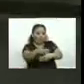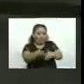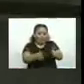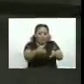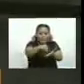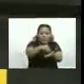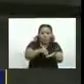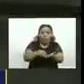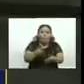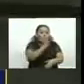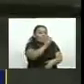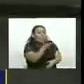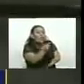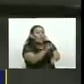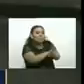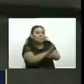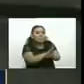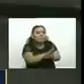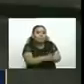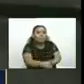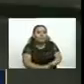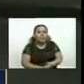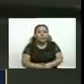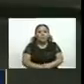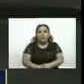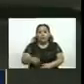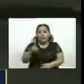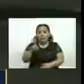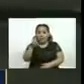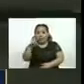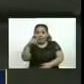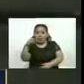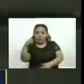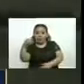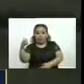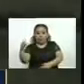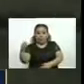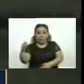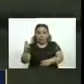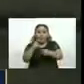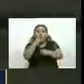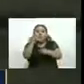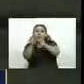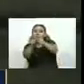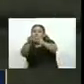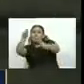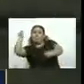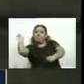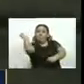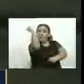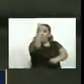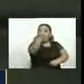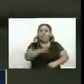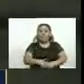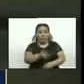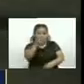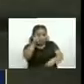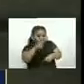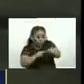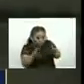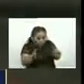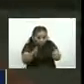¿Y cuántos trae la caja? Cien silbadores. ¿Cien? Silbadores. ¿Por tres dólares? Sí.